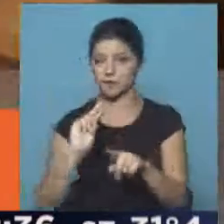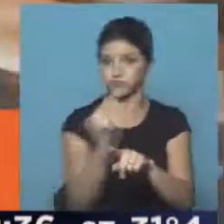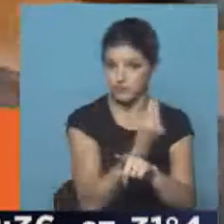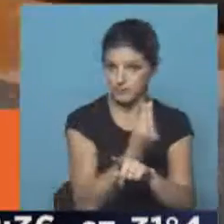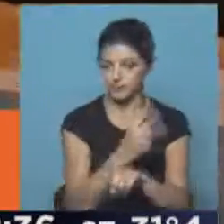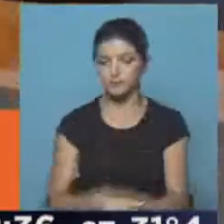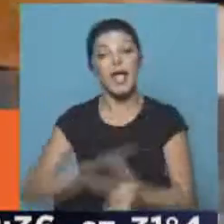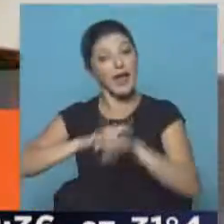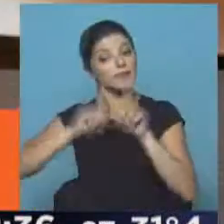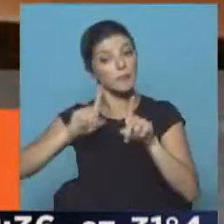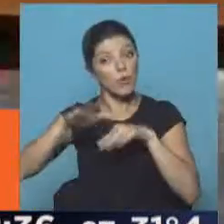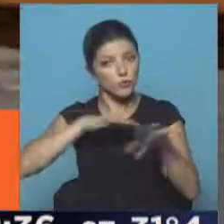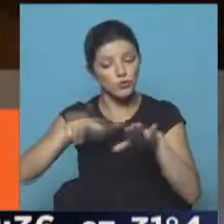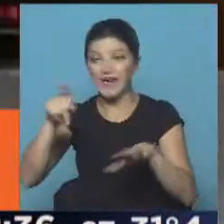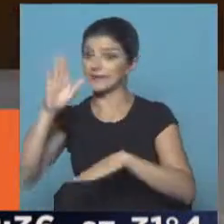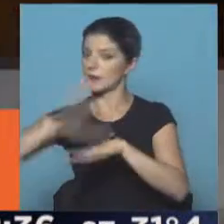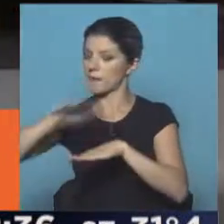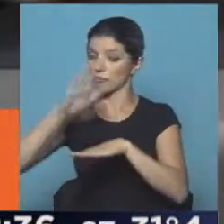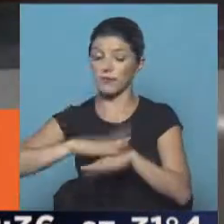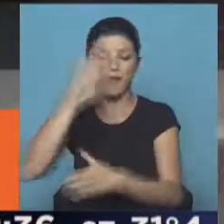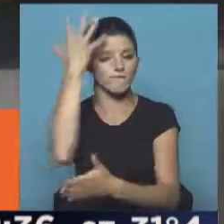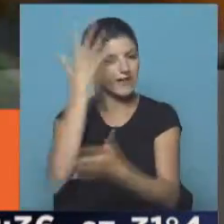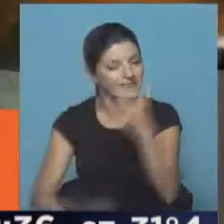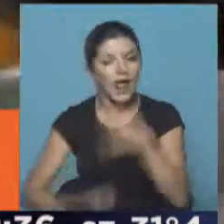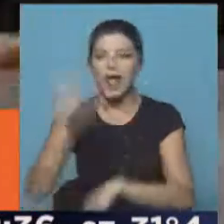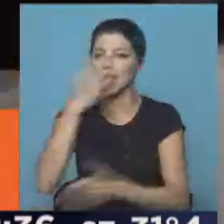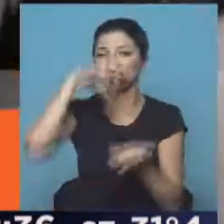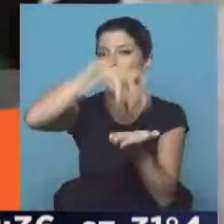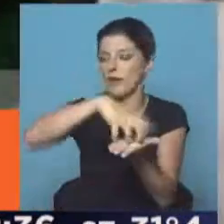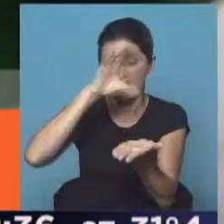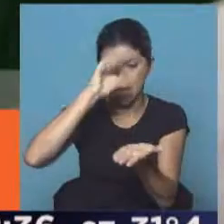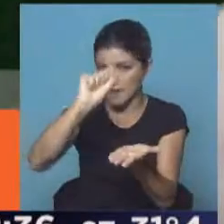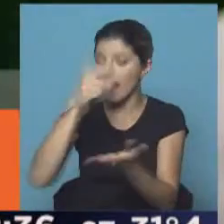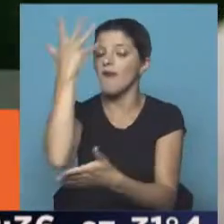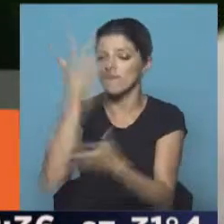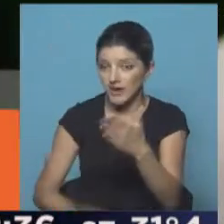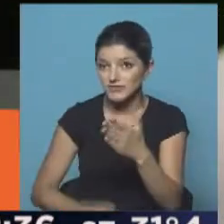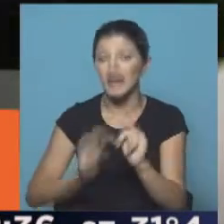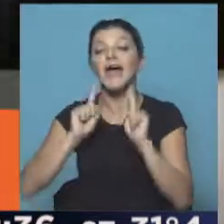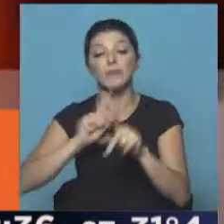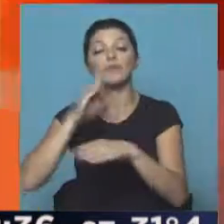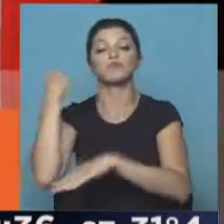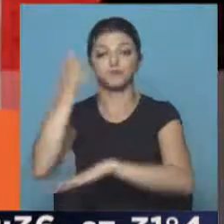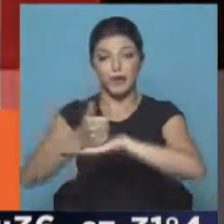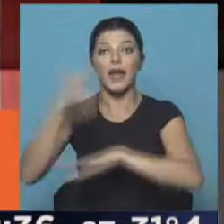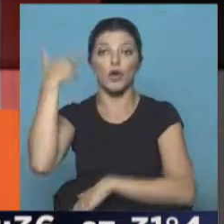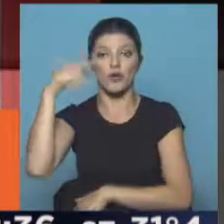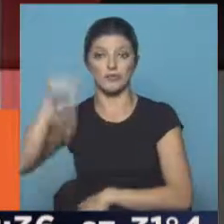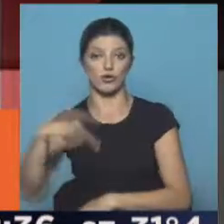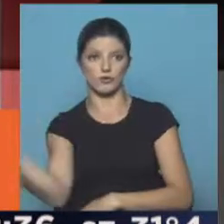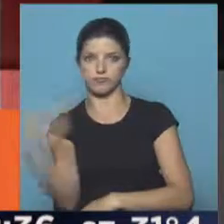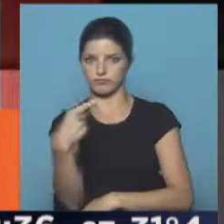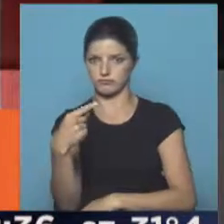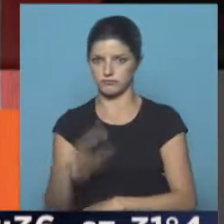aquel momento, debió hacerse cargo de las fallas de seguridad en la sede diplomática de un Congreso que le fue muy hostil. When you're